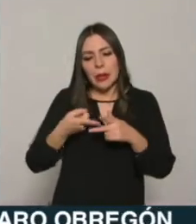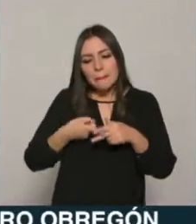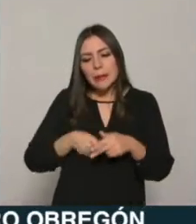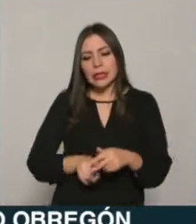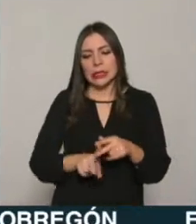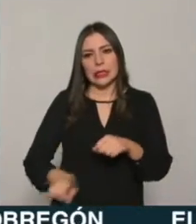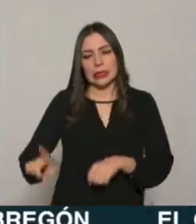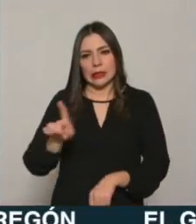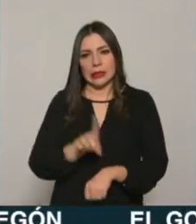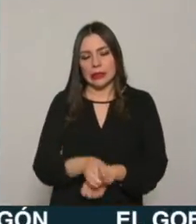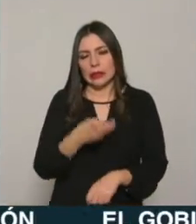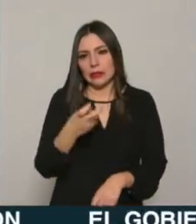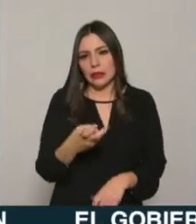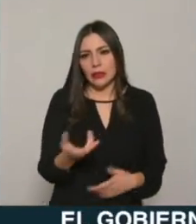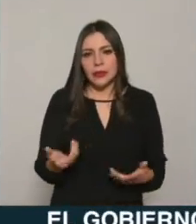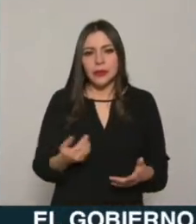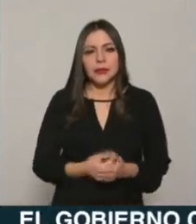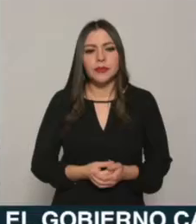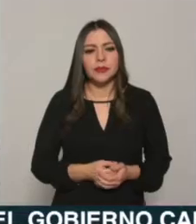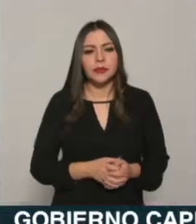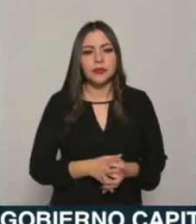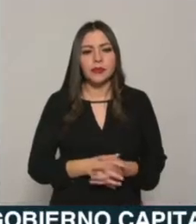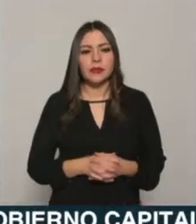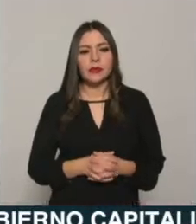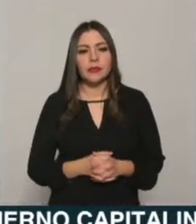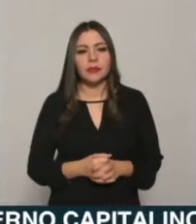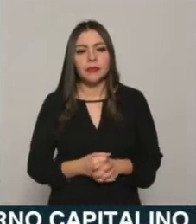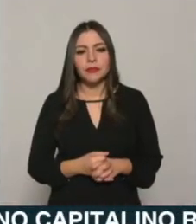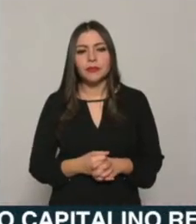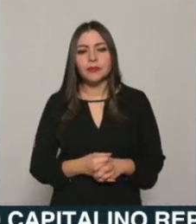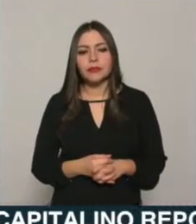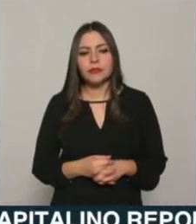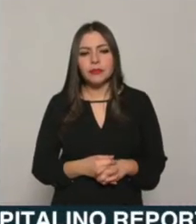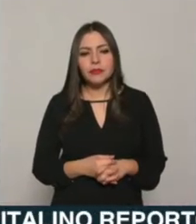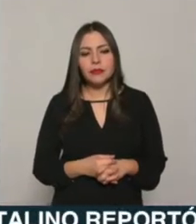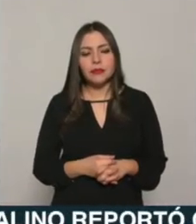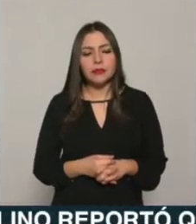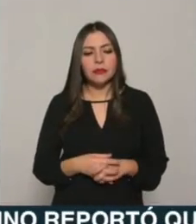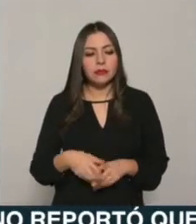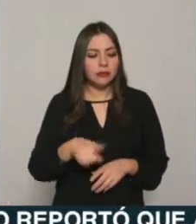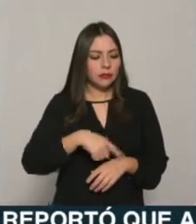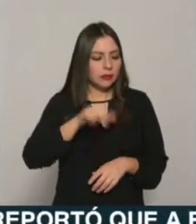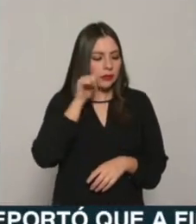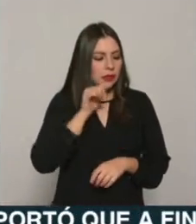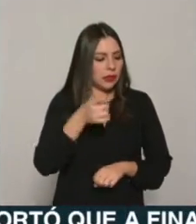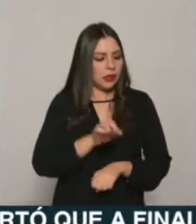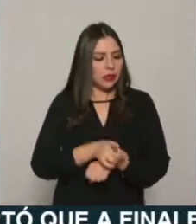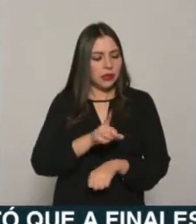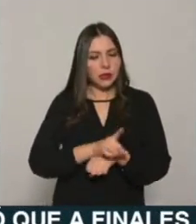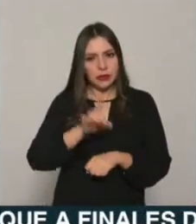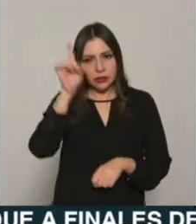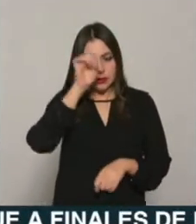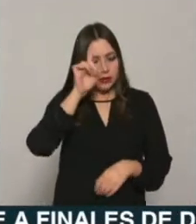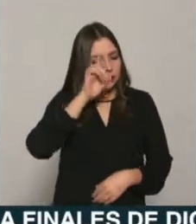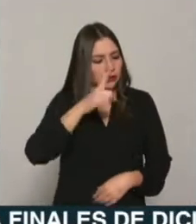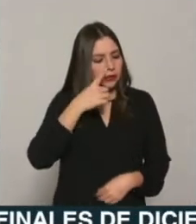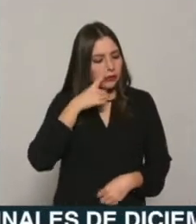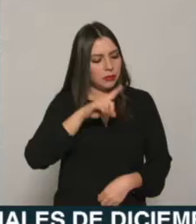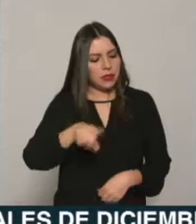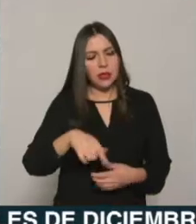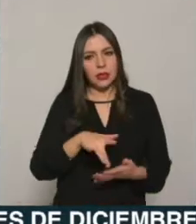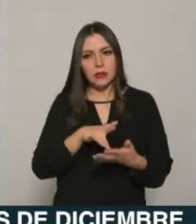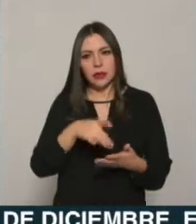Y pues nosotros todos los días lo recomendamos todos los días. ¿Por qué todos los días? Pues por el beneficio respecto a la